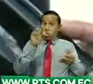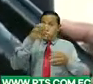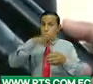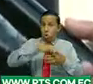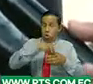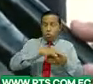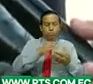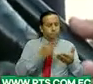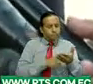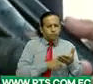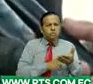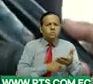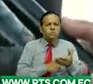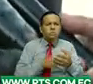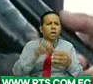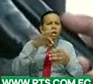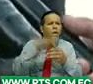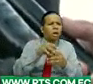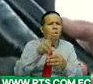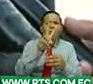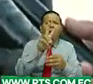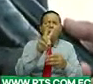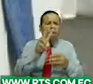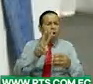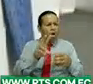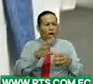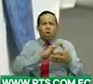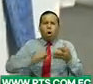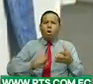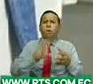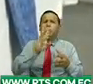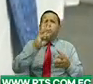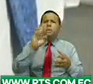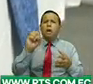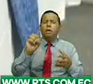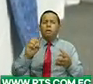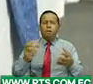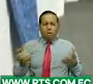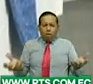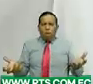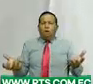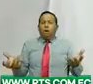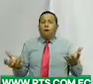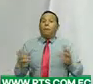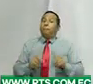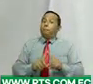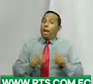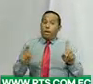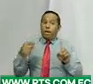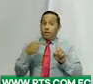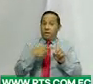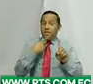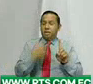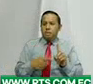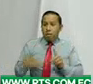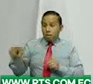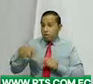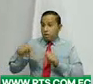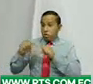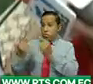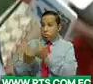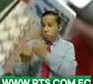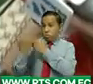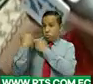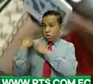con 2 votos, o sea, nos perjudicaron 60. Sin embargo, le da un ligero respiro la presencia de la misión de la OEA con respecto al